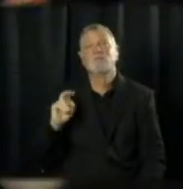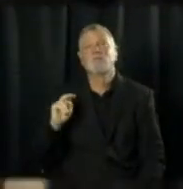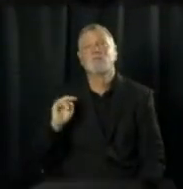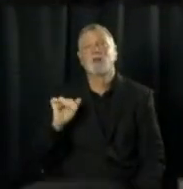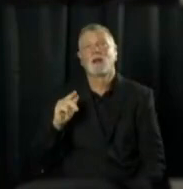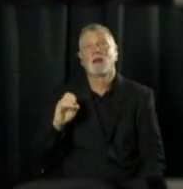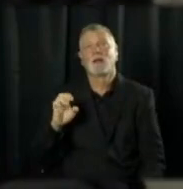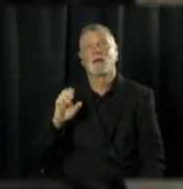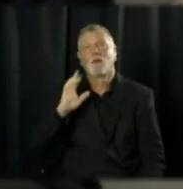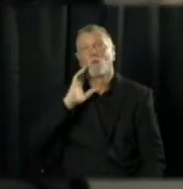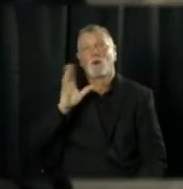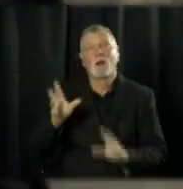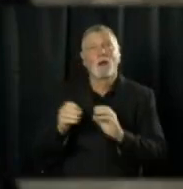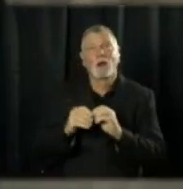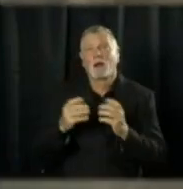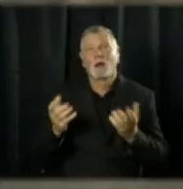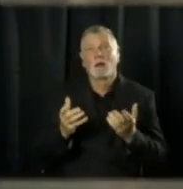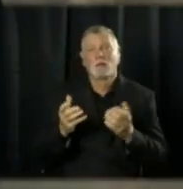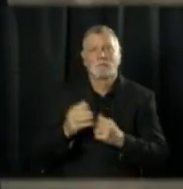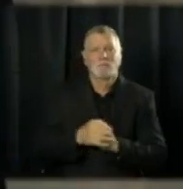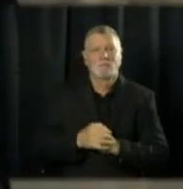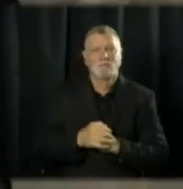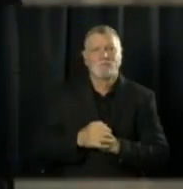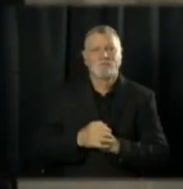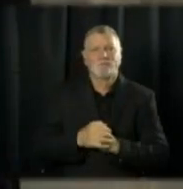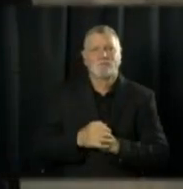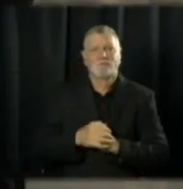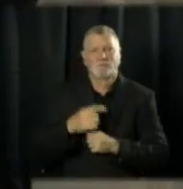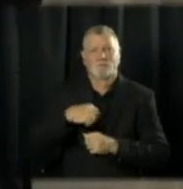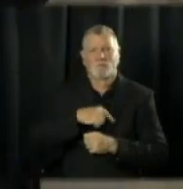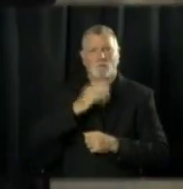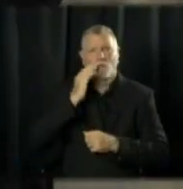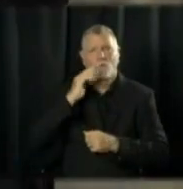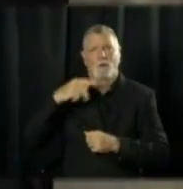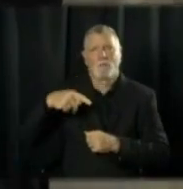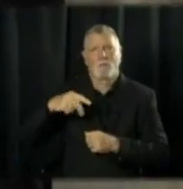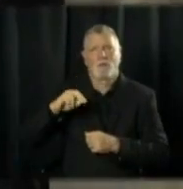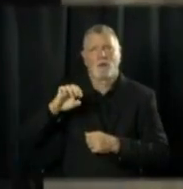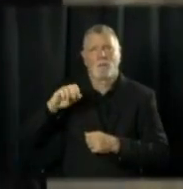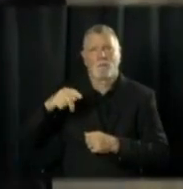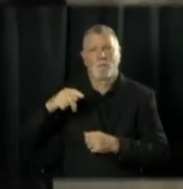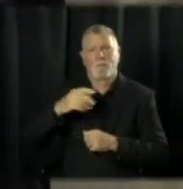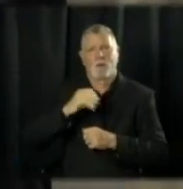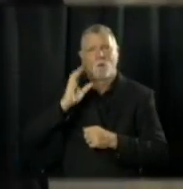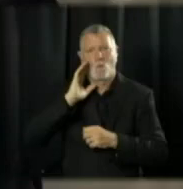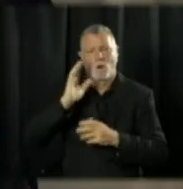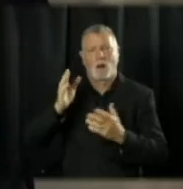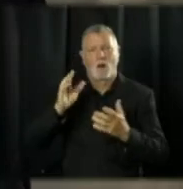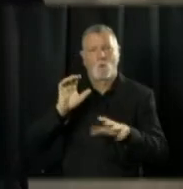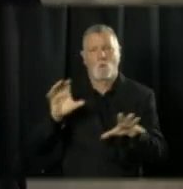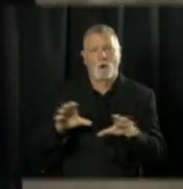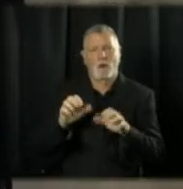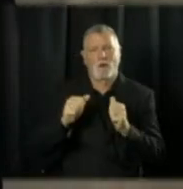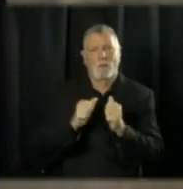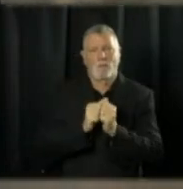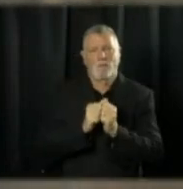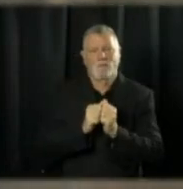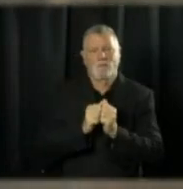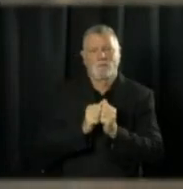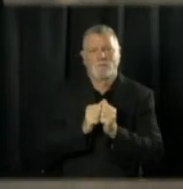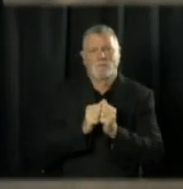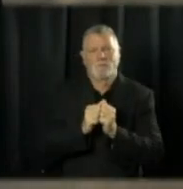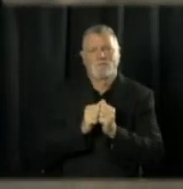Y Natalie, lo único que añadiría es que sabemos que PREP está trabajando